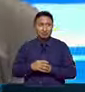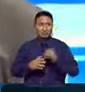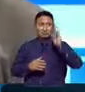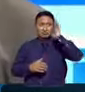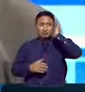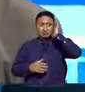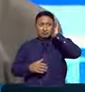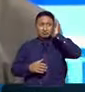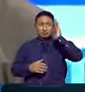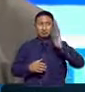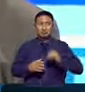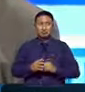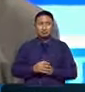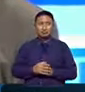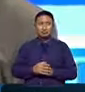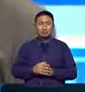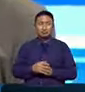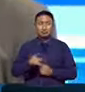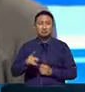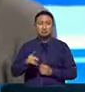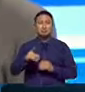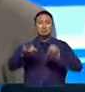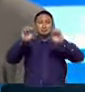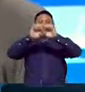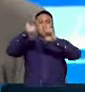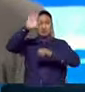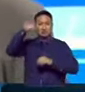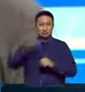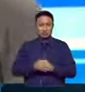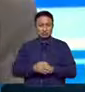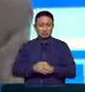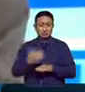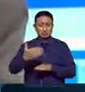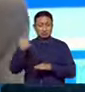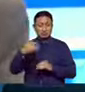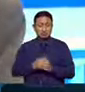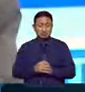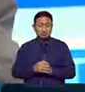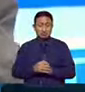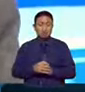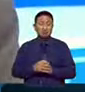nombres de los implicados en el caso de Odebrecht mucho más antes. Yo